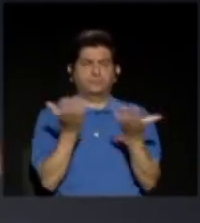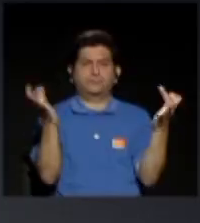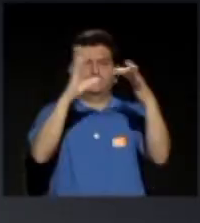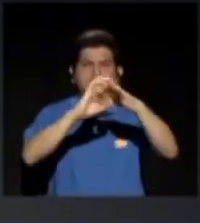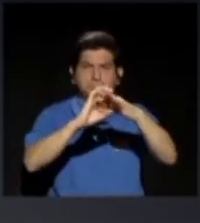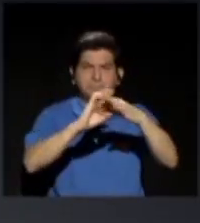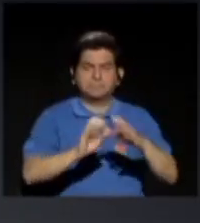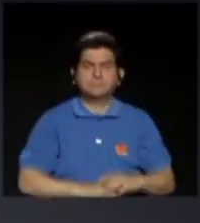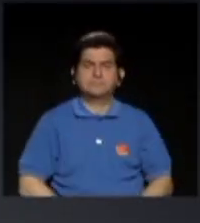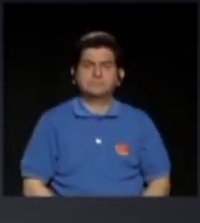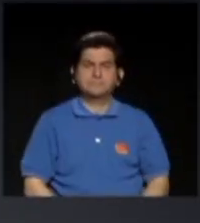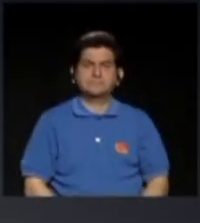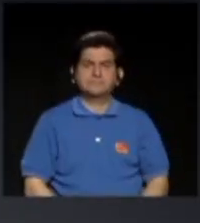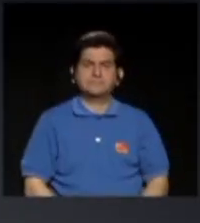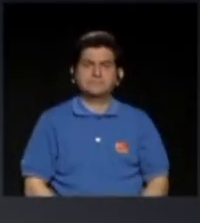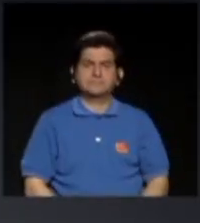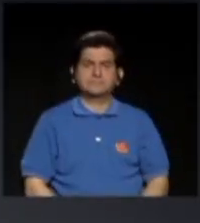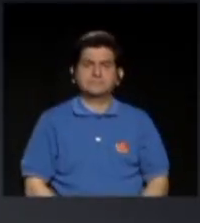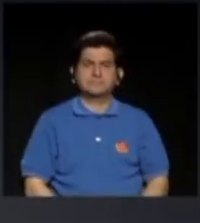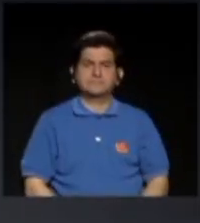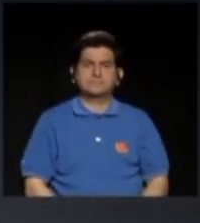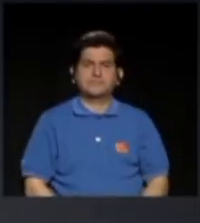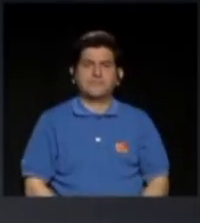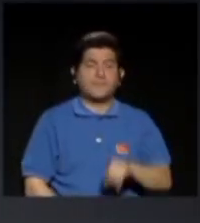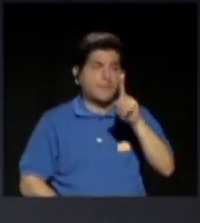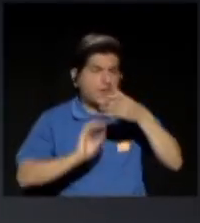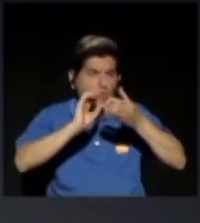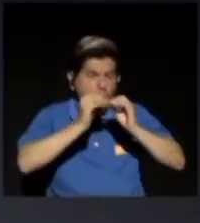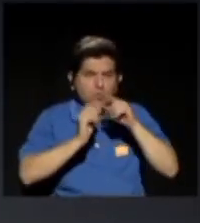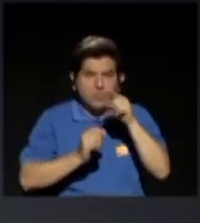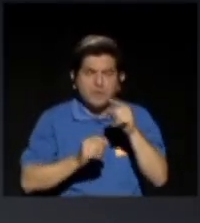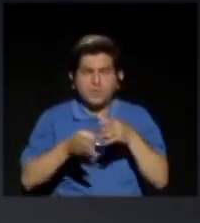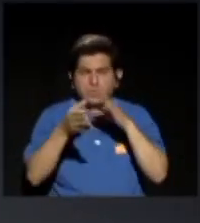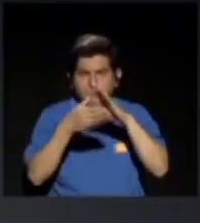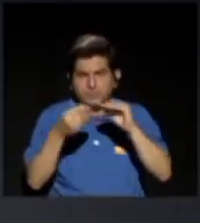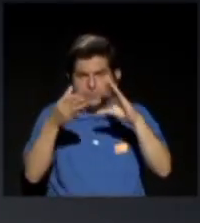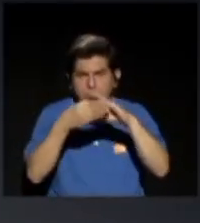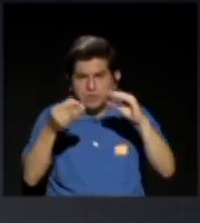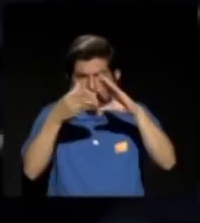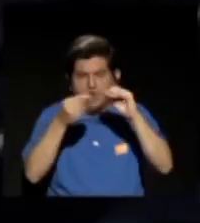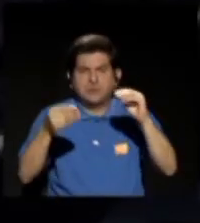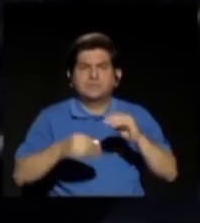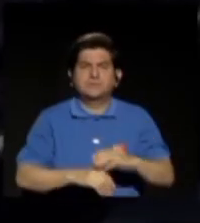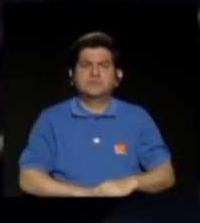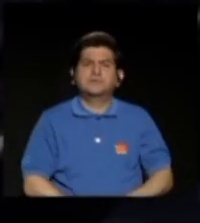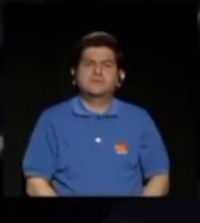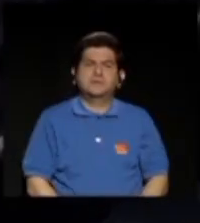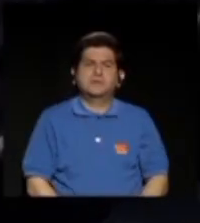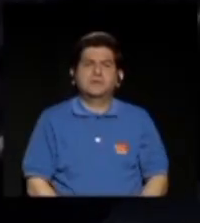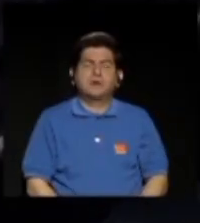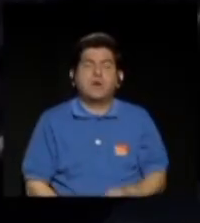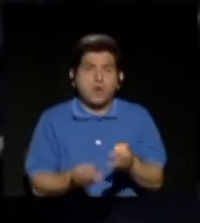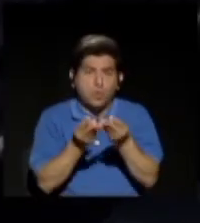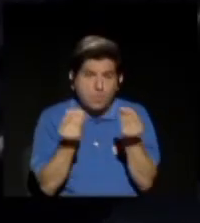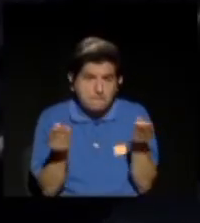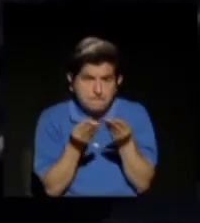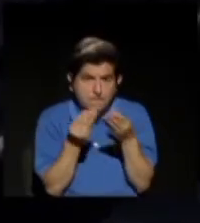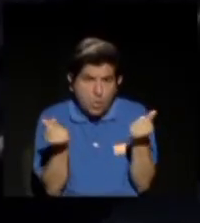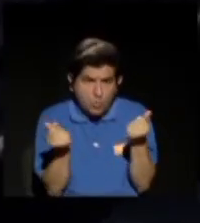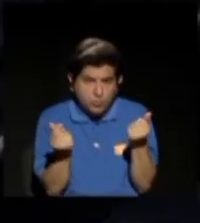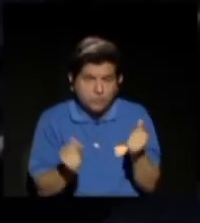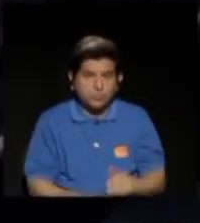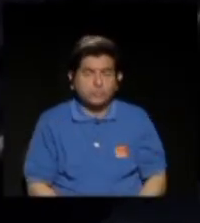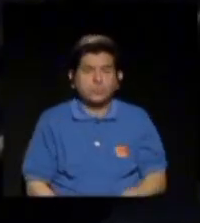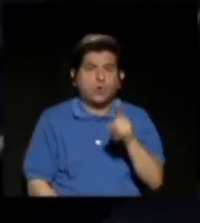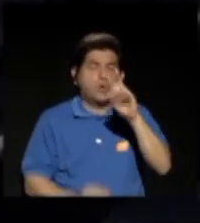hay un dato que tal vez usted quiera comentar, don Milton, que es un producto o